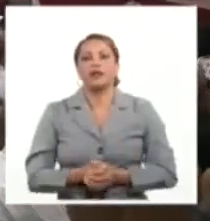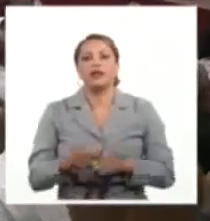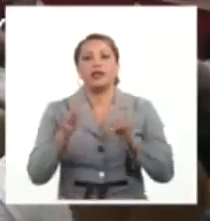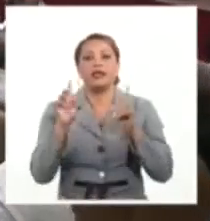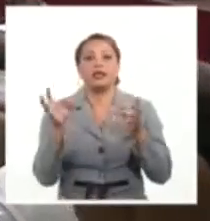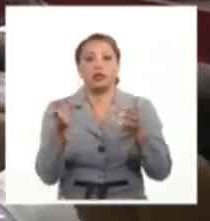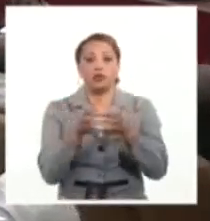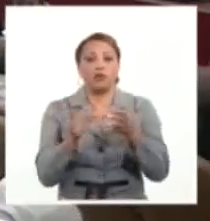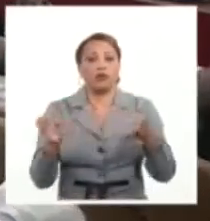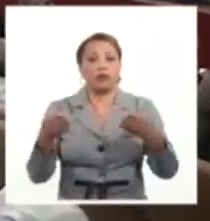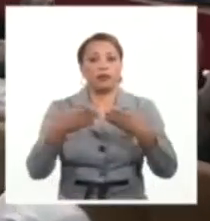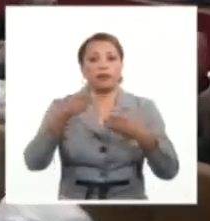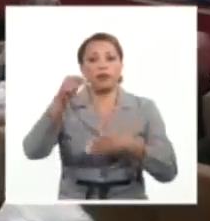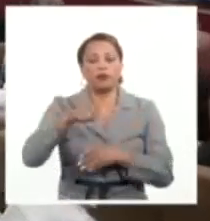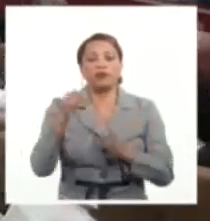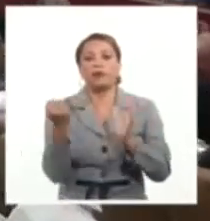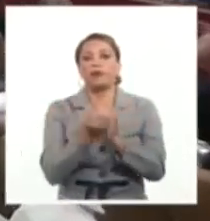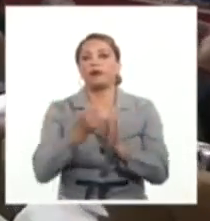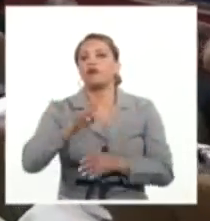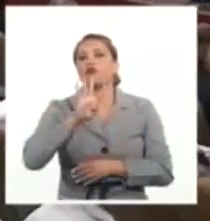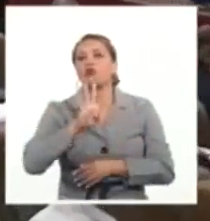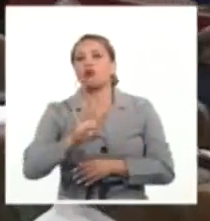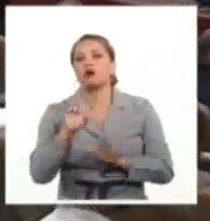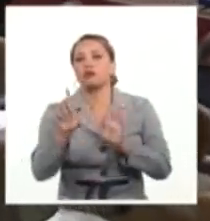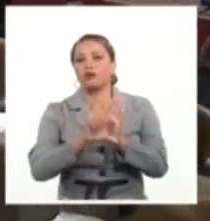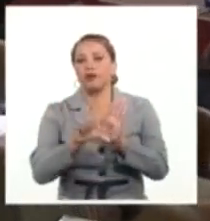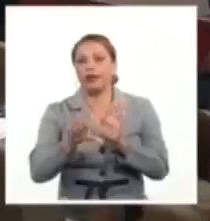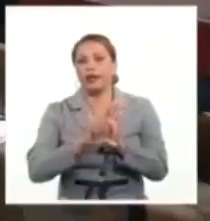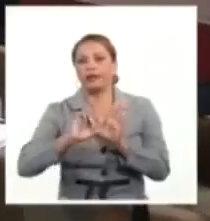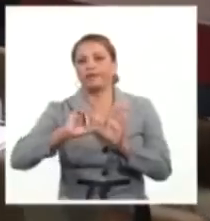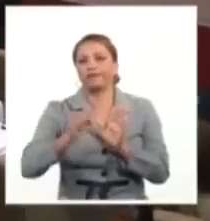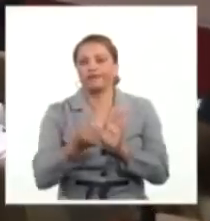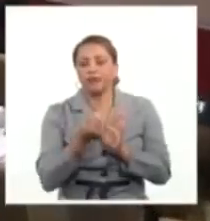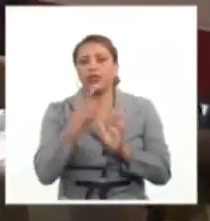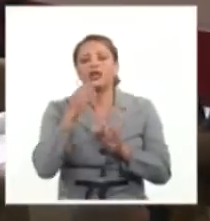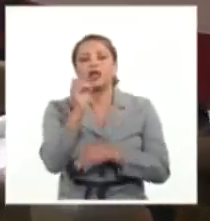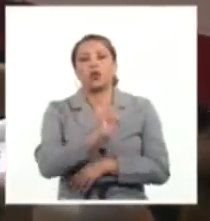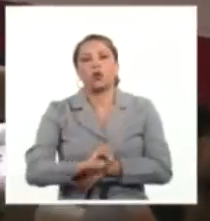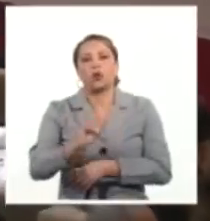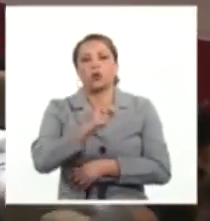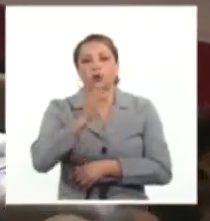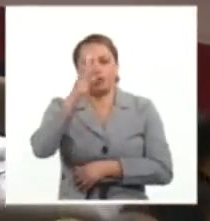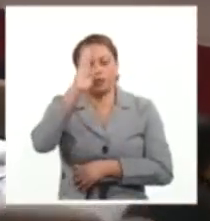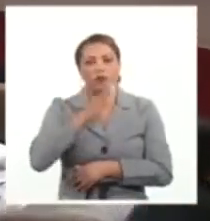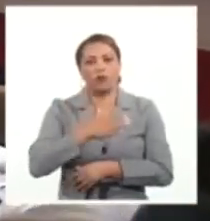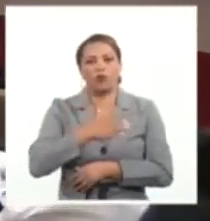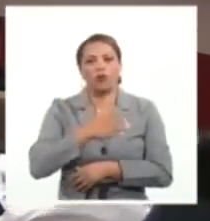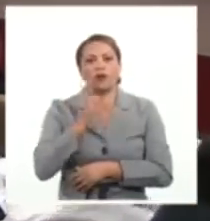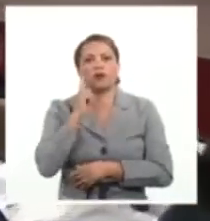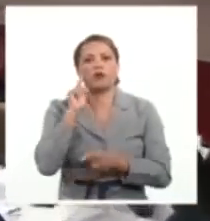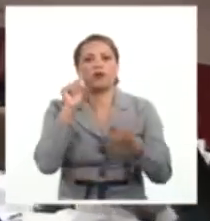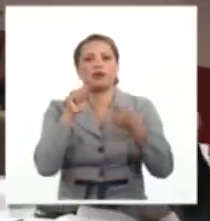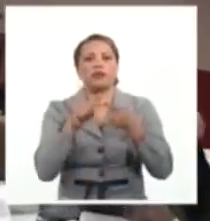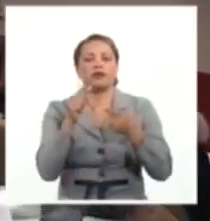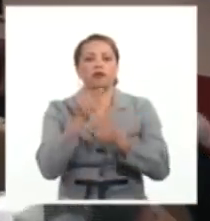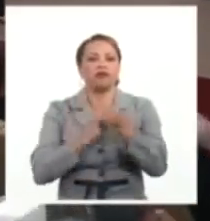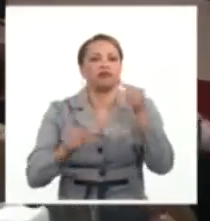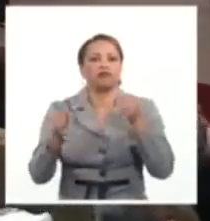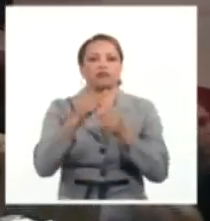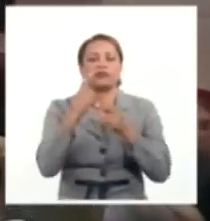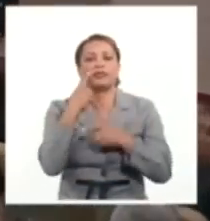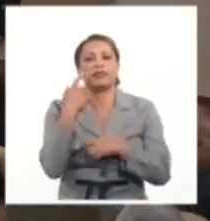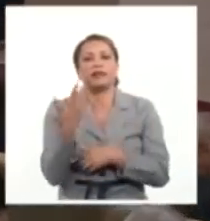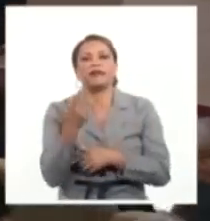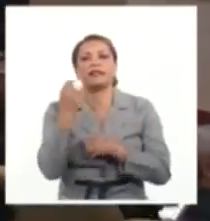concluye, se aprobaron cuatro leyes que reforzarán el orden institucional del país con un papel determinante en el ámbito